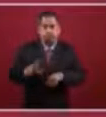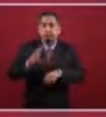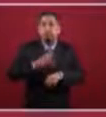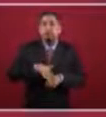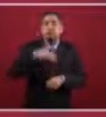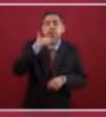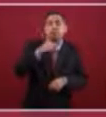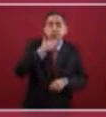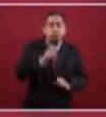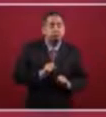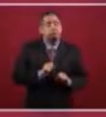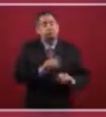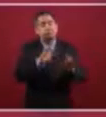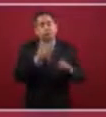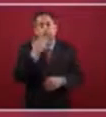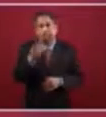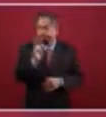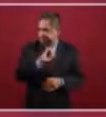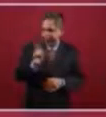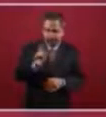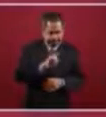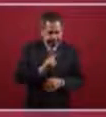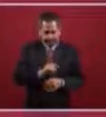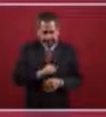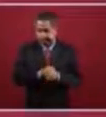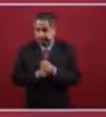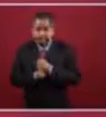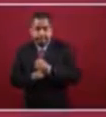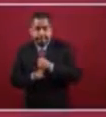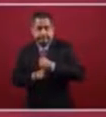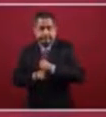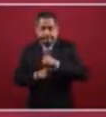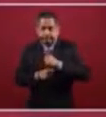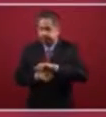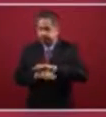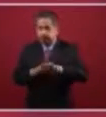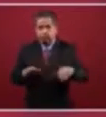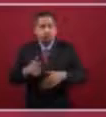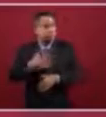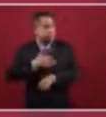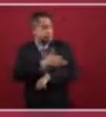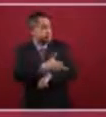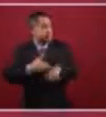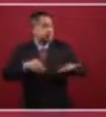corrupción, el influyentismo, el nepotismo,